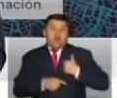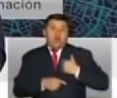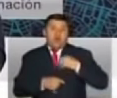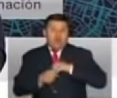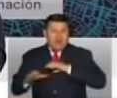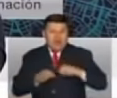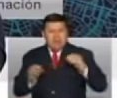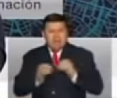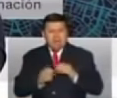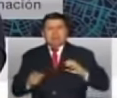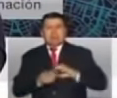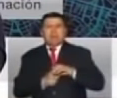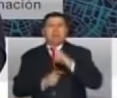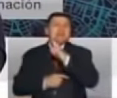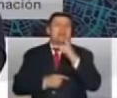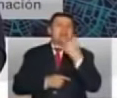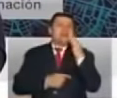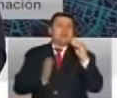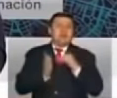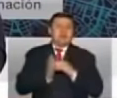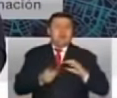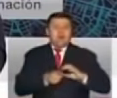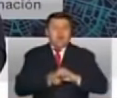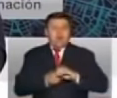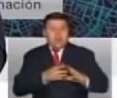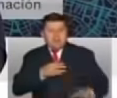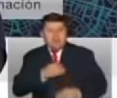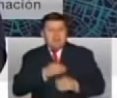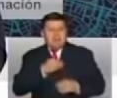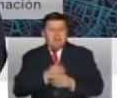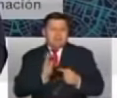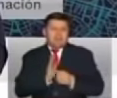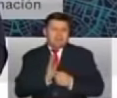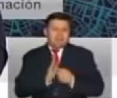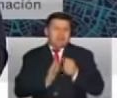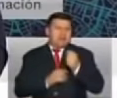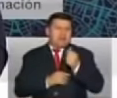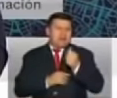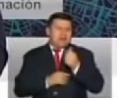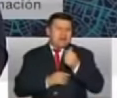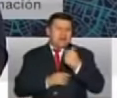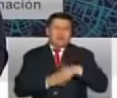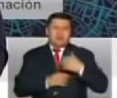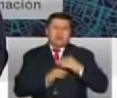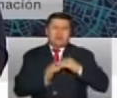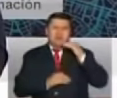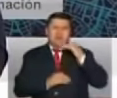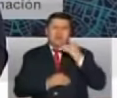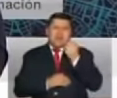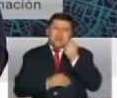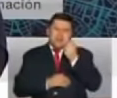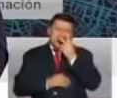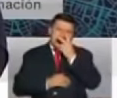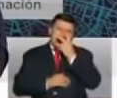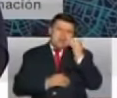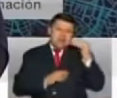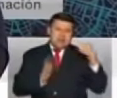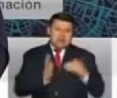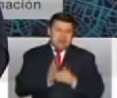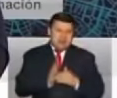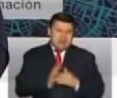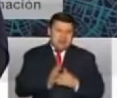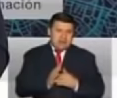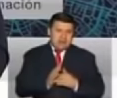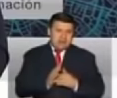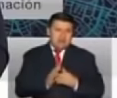en 140 mil nuevos cupos que se suman a casi a una cifra que supera los 200 mil,